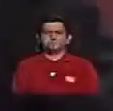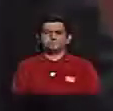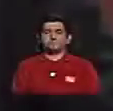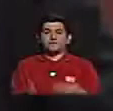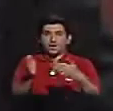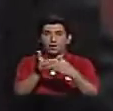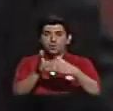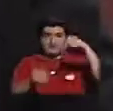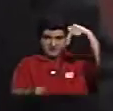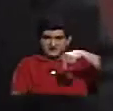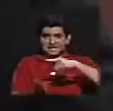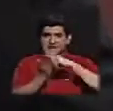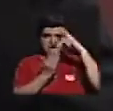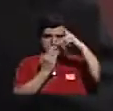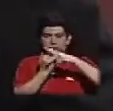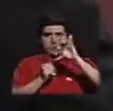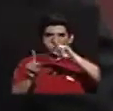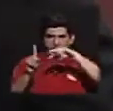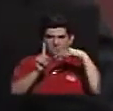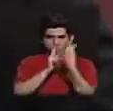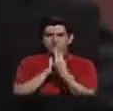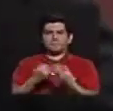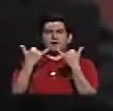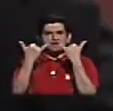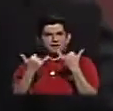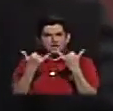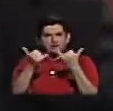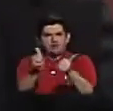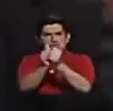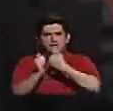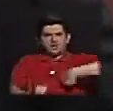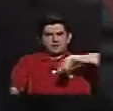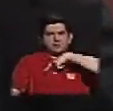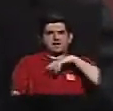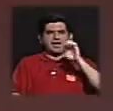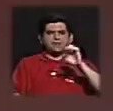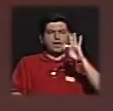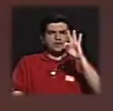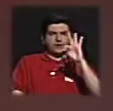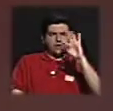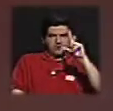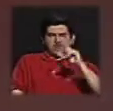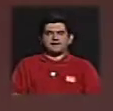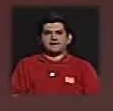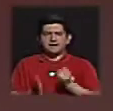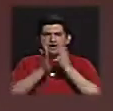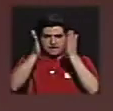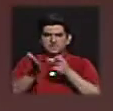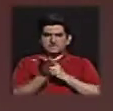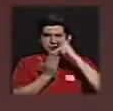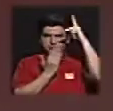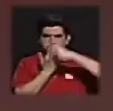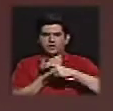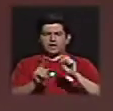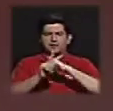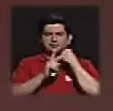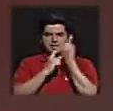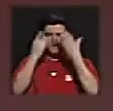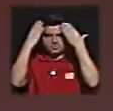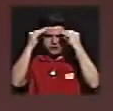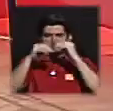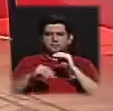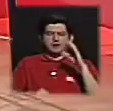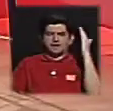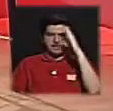Estamos de regreso en su programa Puntos de Vista. En esta ocasión nos acompaña Eduardo Trejos Lali, investigador del programa Sociedad de la Información